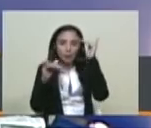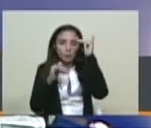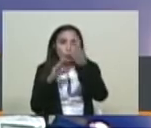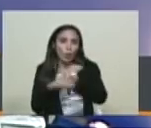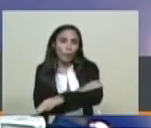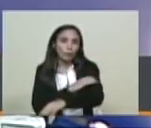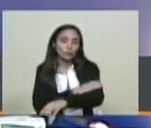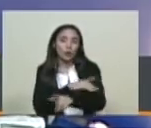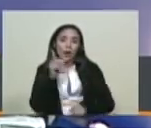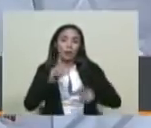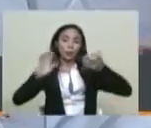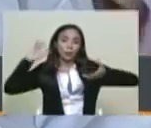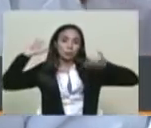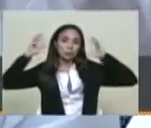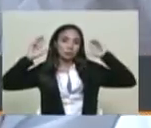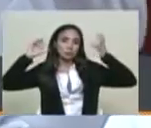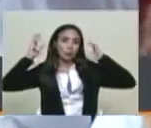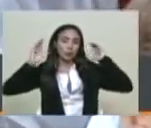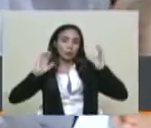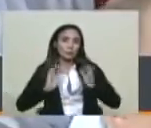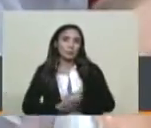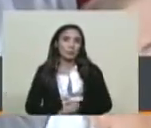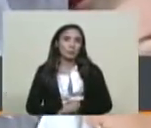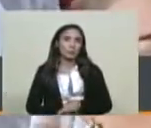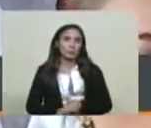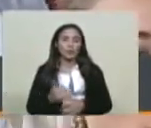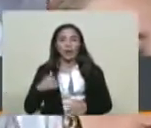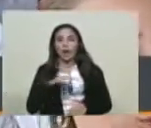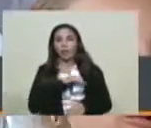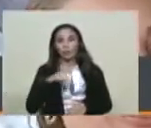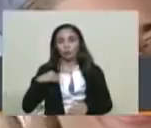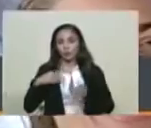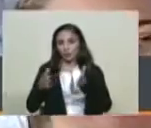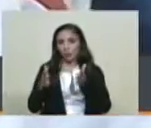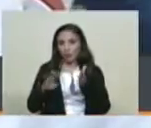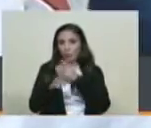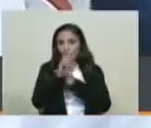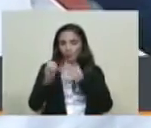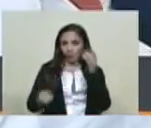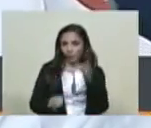Que van a quedar turuletos con la victoria nuestra el 20 de mayo que viene.